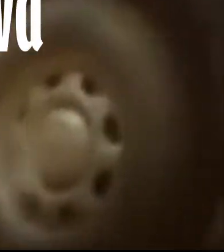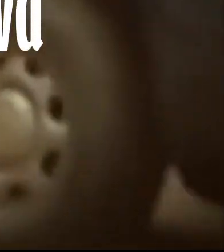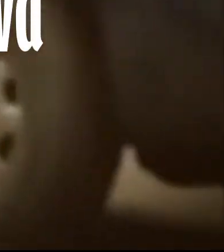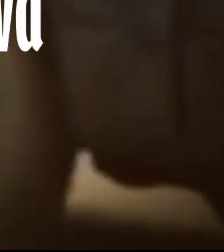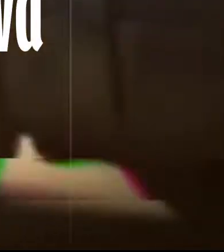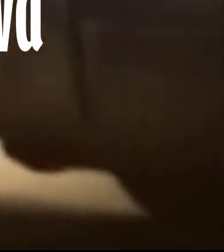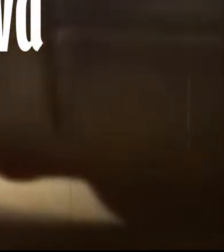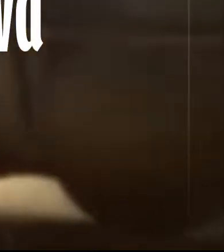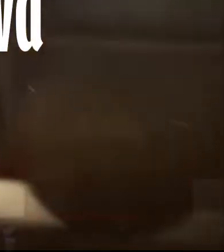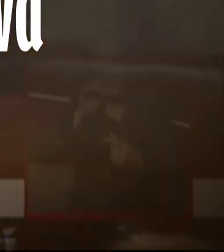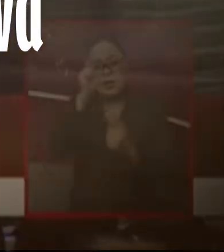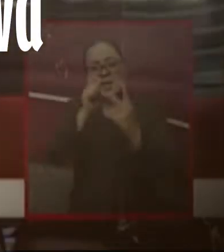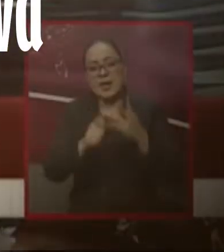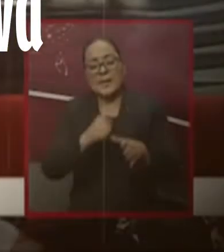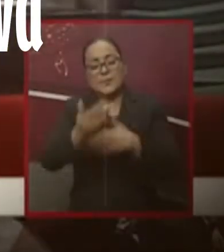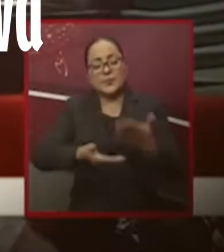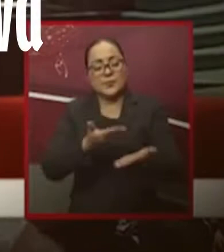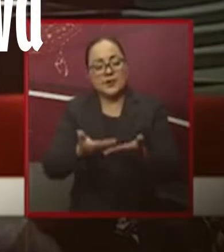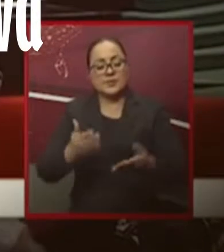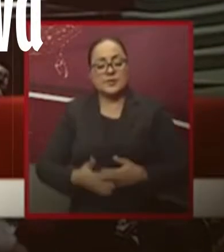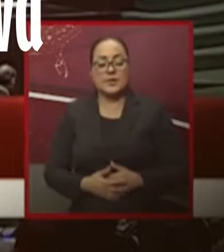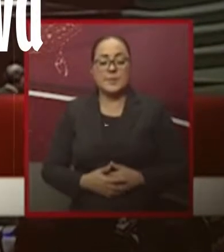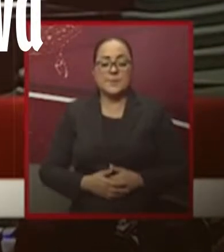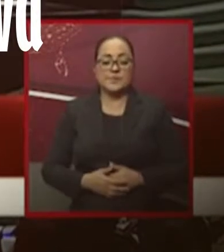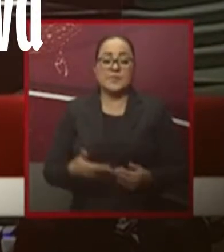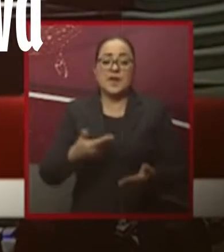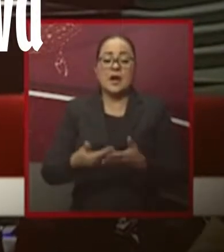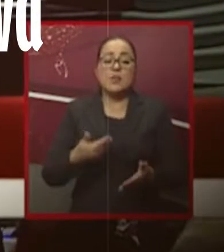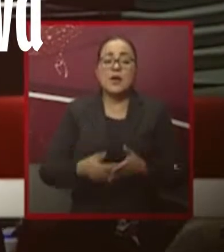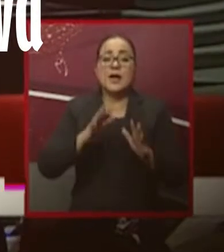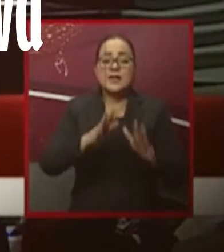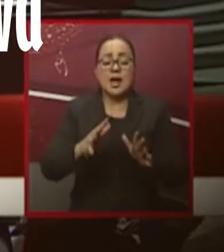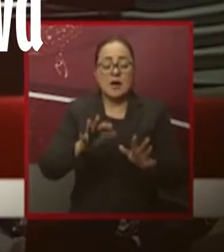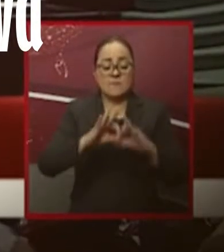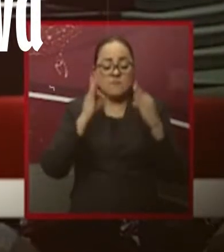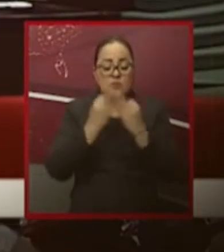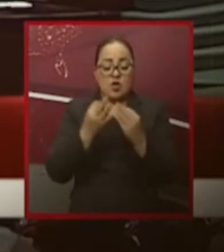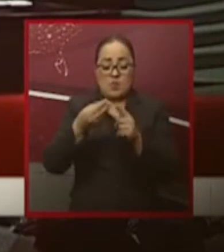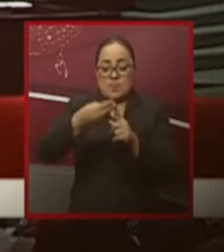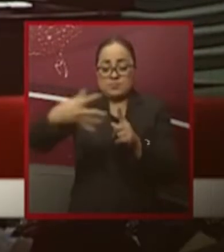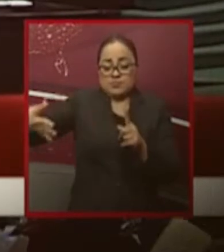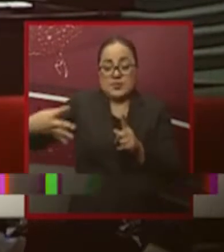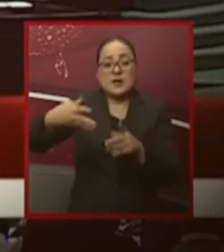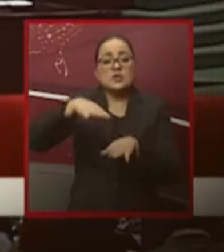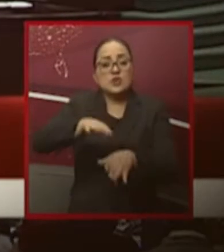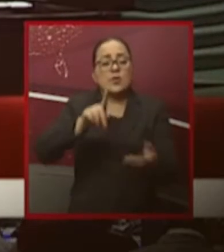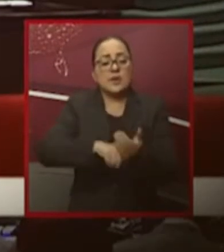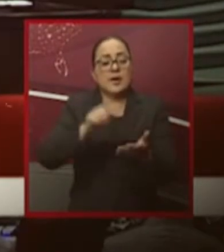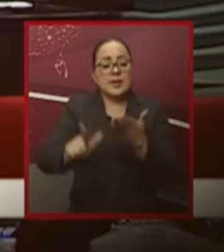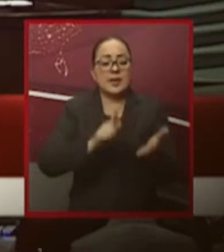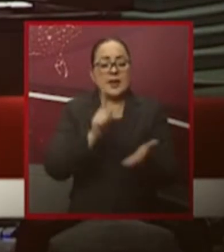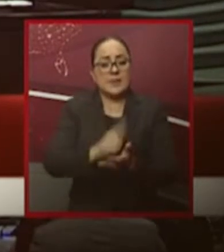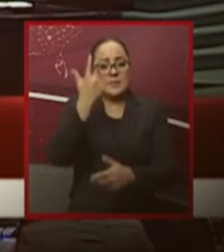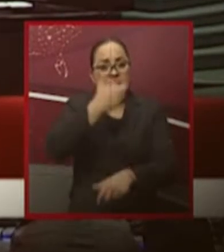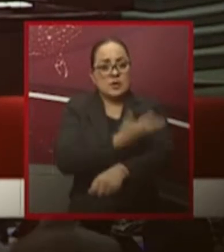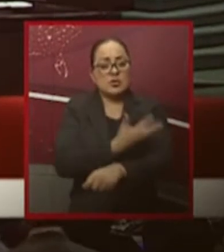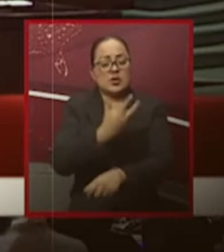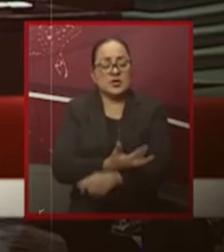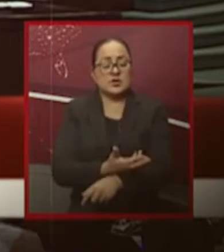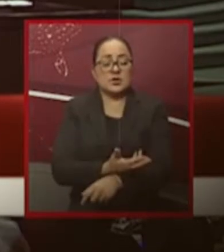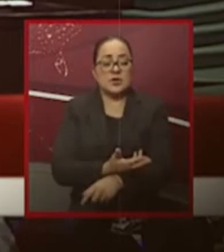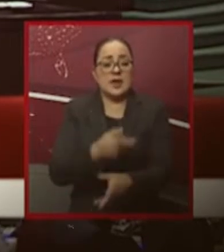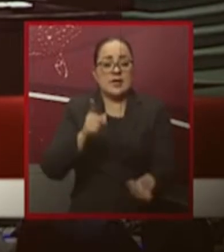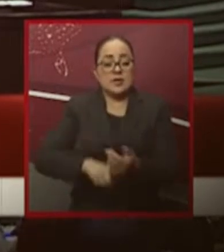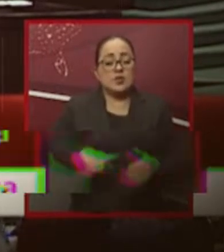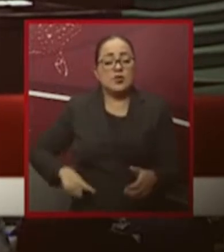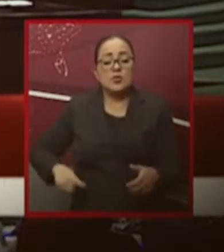2018 diputados federales del grupo parlamentario de morena presentaron una iniciativa que reformó diferentes